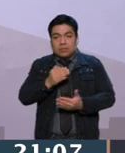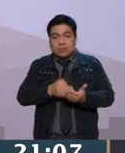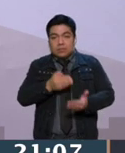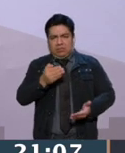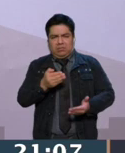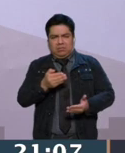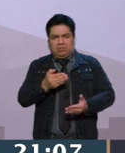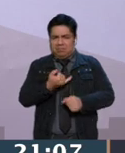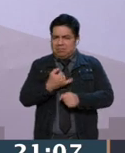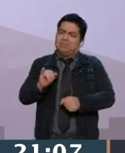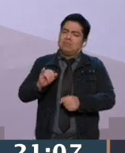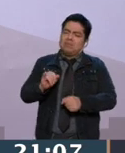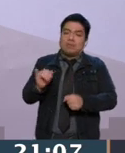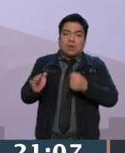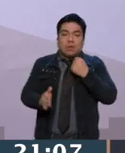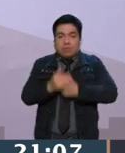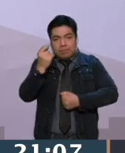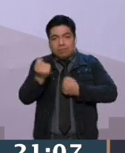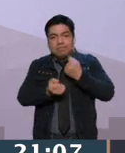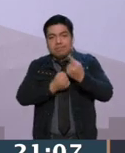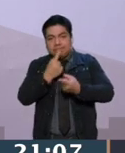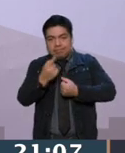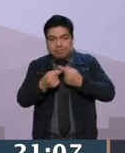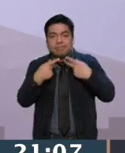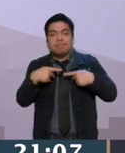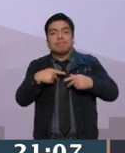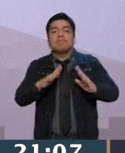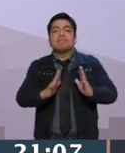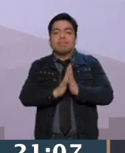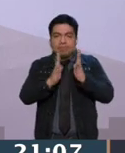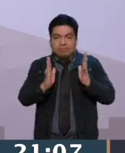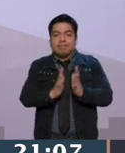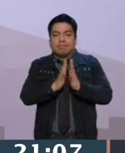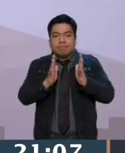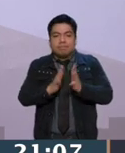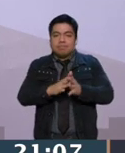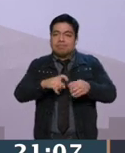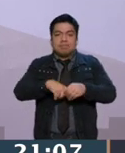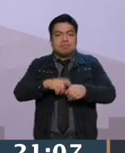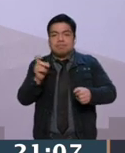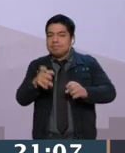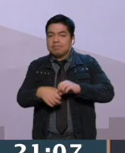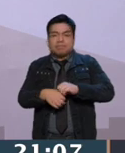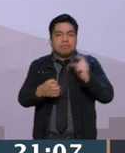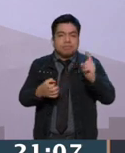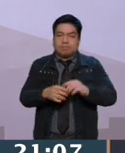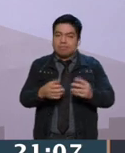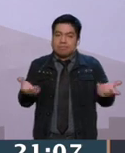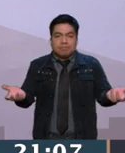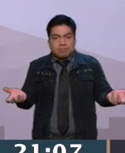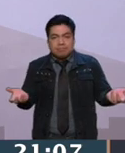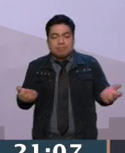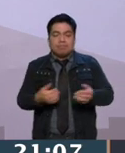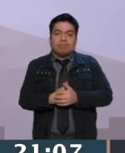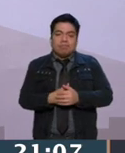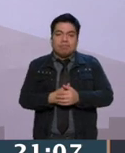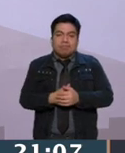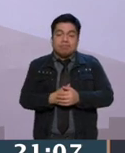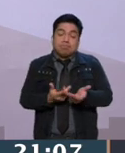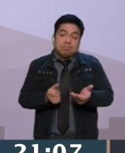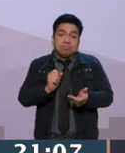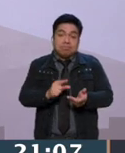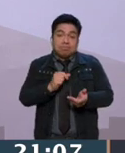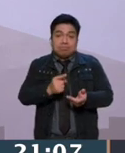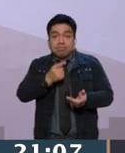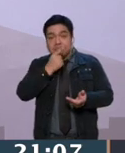es ridícula, ya que quienes participaron en el proceso interno del movimiento se deslindaron públicamente de los actos publicitarios juzgados. Además,